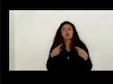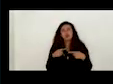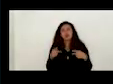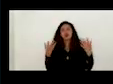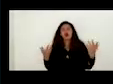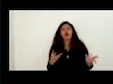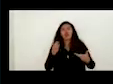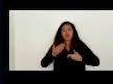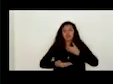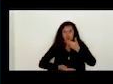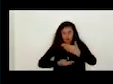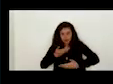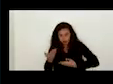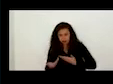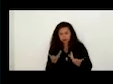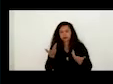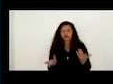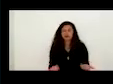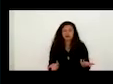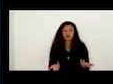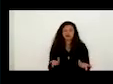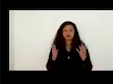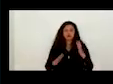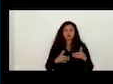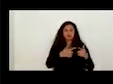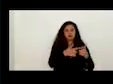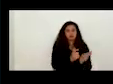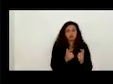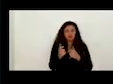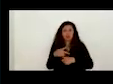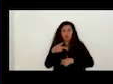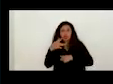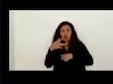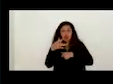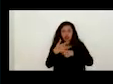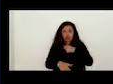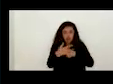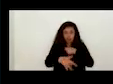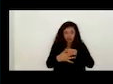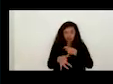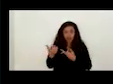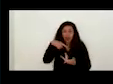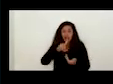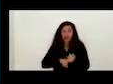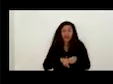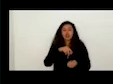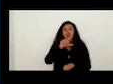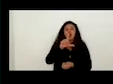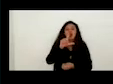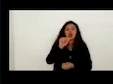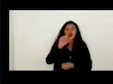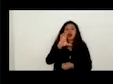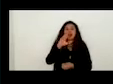servicios en muchas ocasiones agrupan, por ejemplo, el queso dentro de los lácteos y toman como un